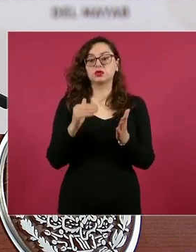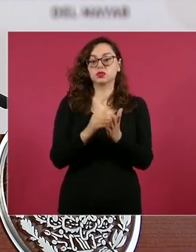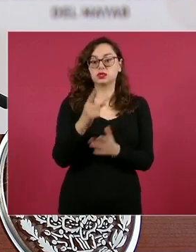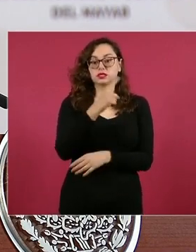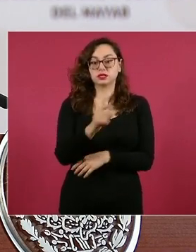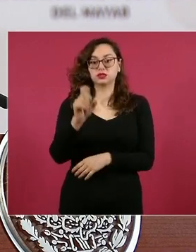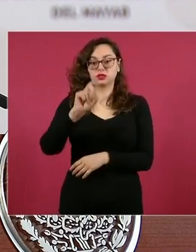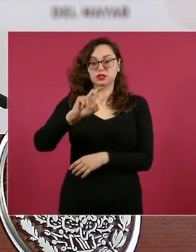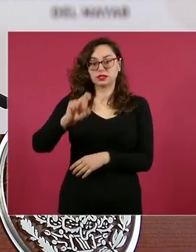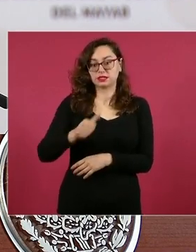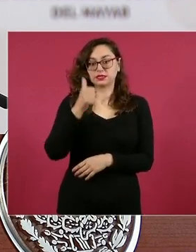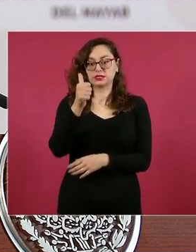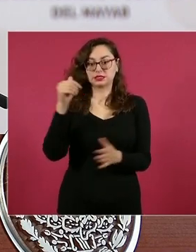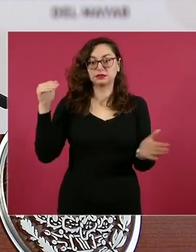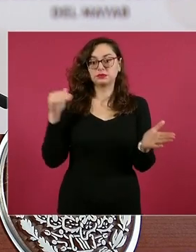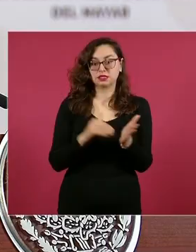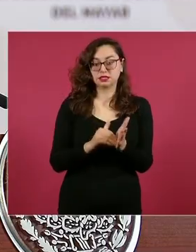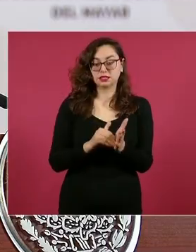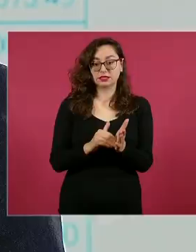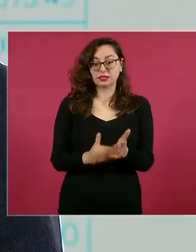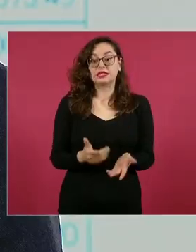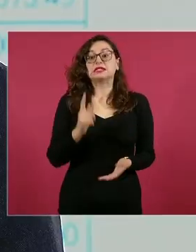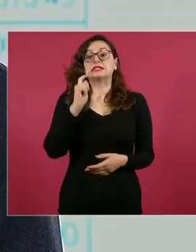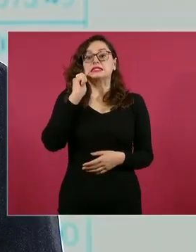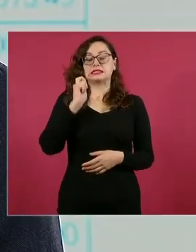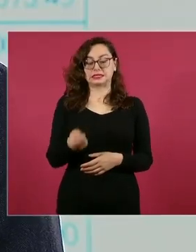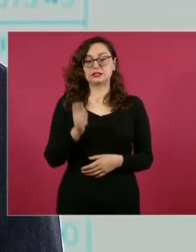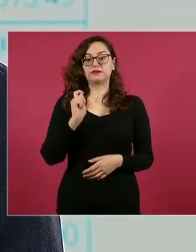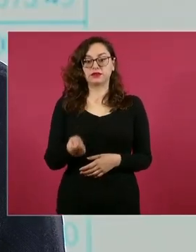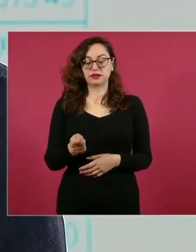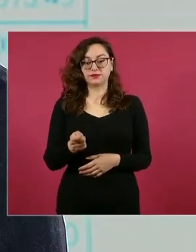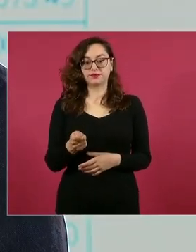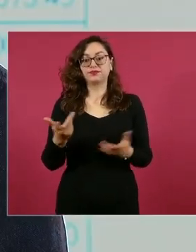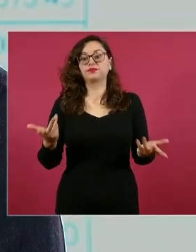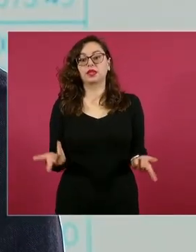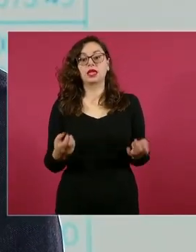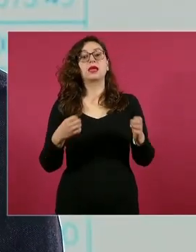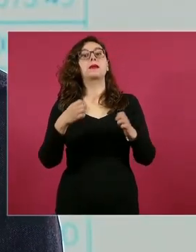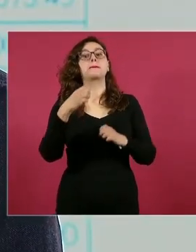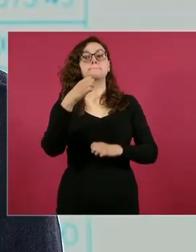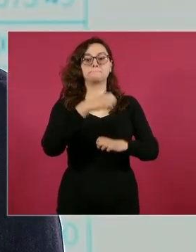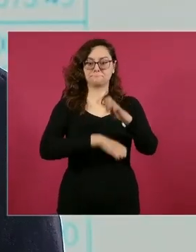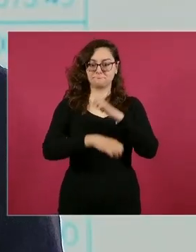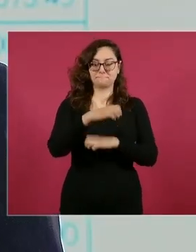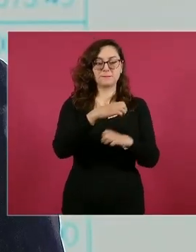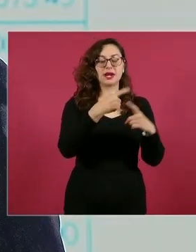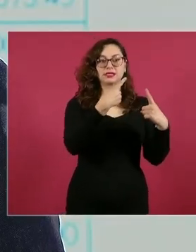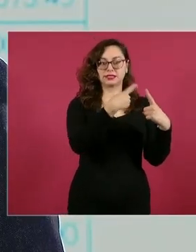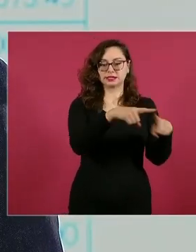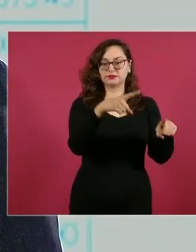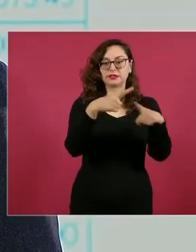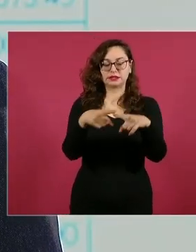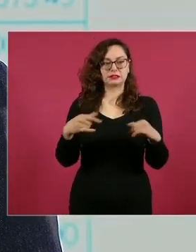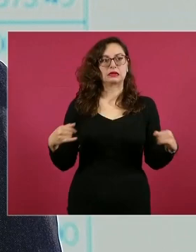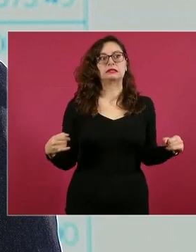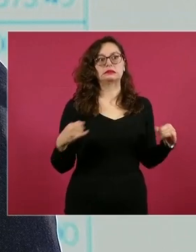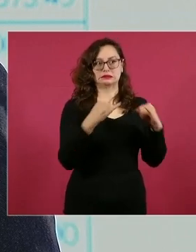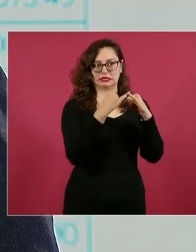procedente de empresas o de organismos personas morales se les llama